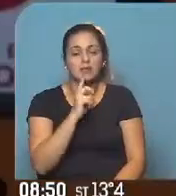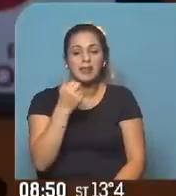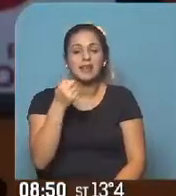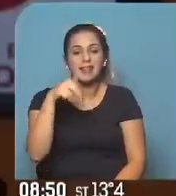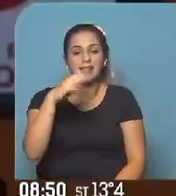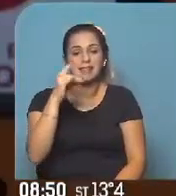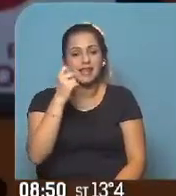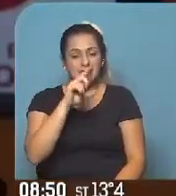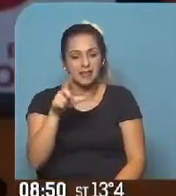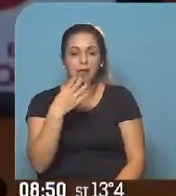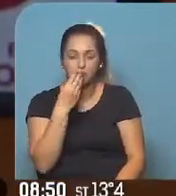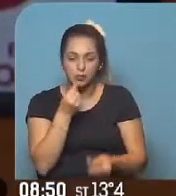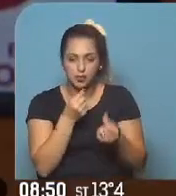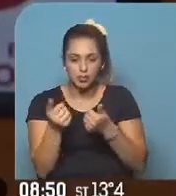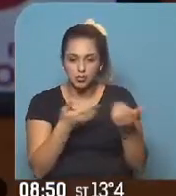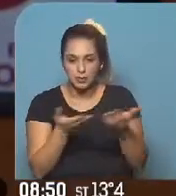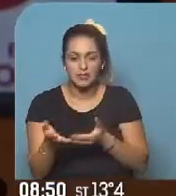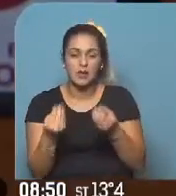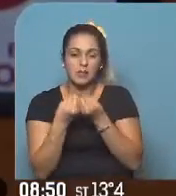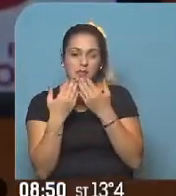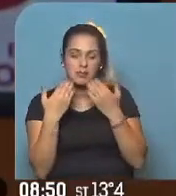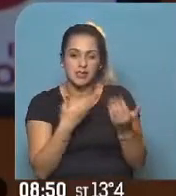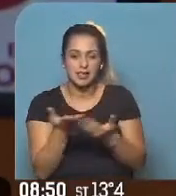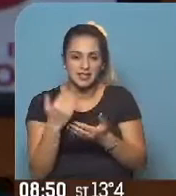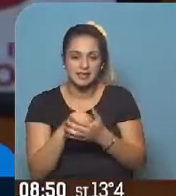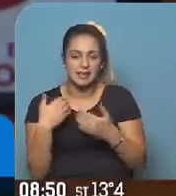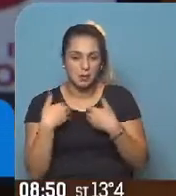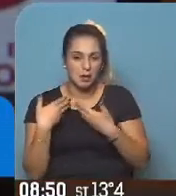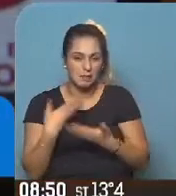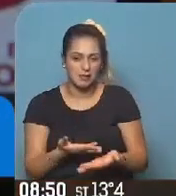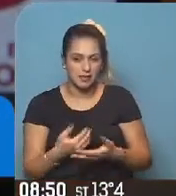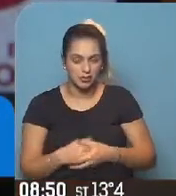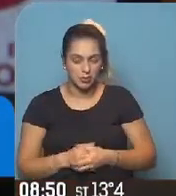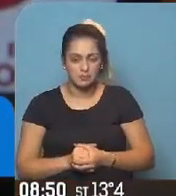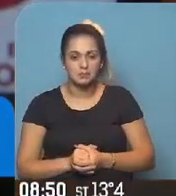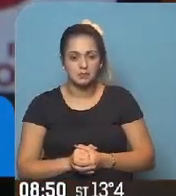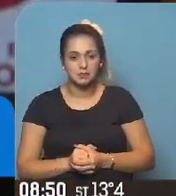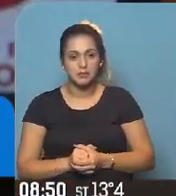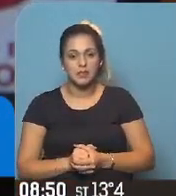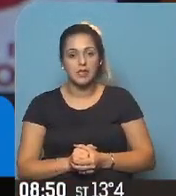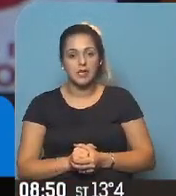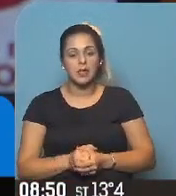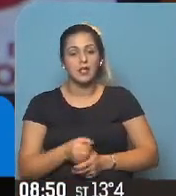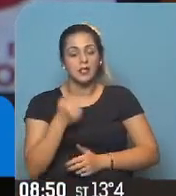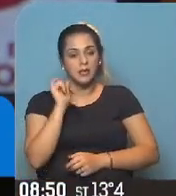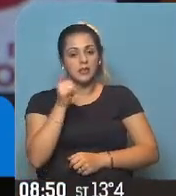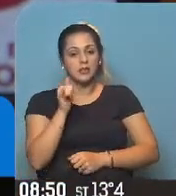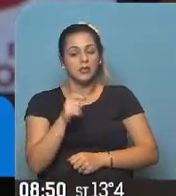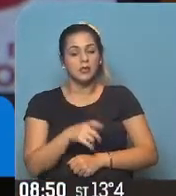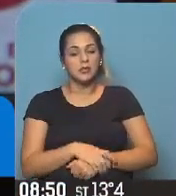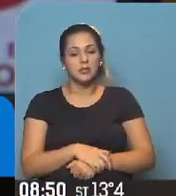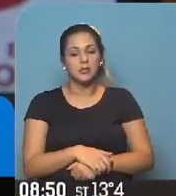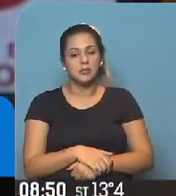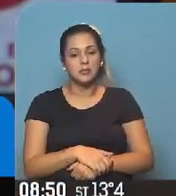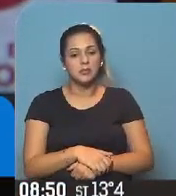gusto, bienvenido. Bien, muchas gracias, Karin, por la invitación. Por favor. Sí, el título de